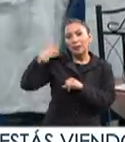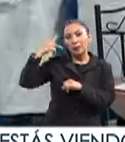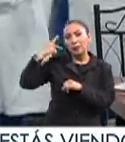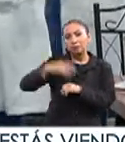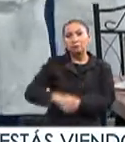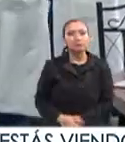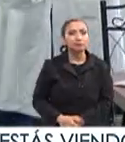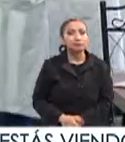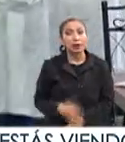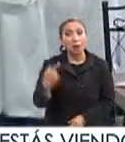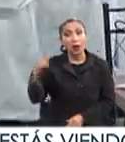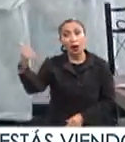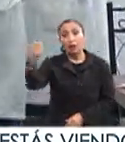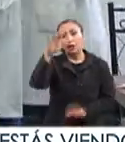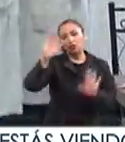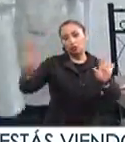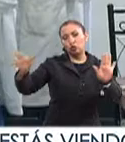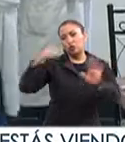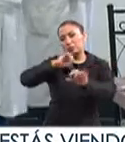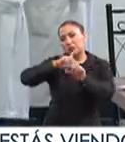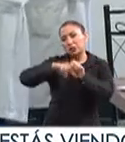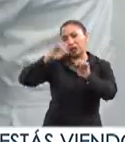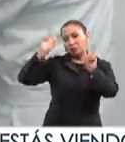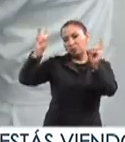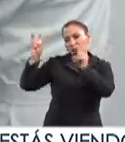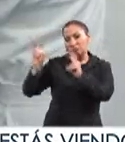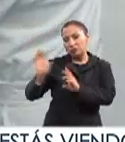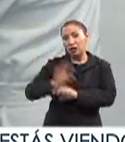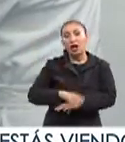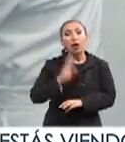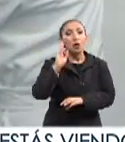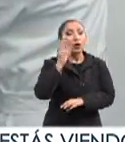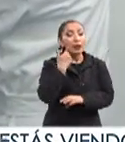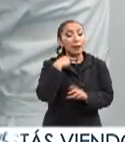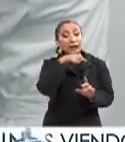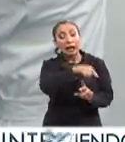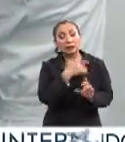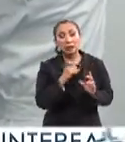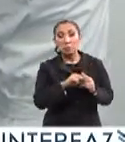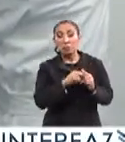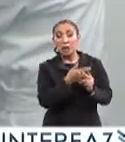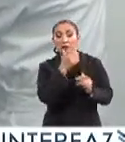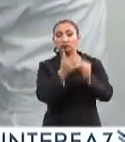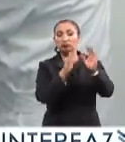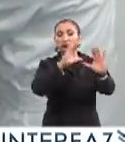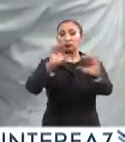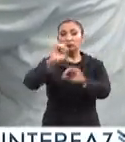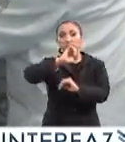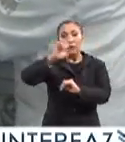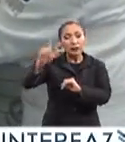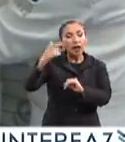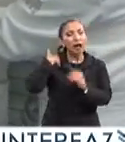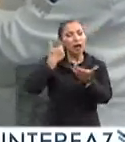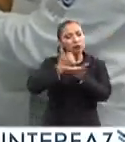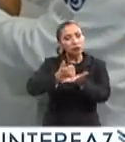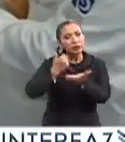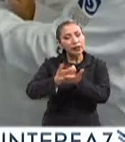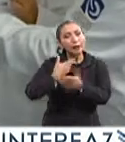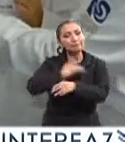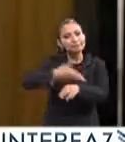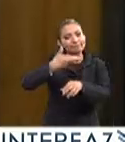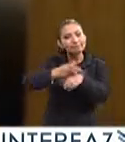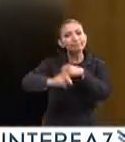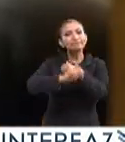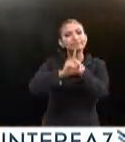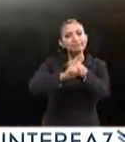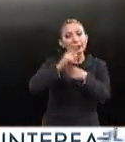de Puebla, aunque cada una con sus particularidades. La universidad marca un hito en la formación de profesionales que contribuyen a solucionar